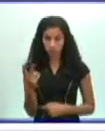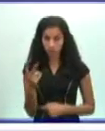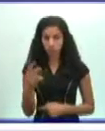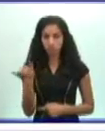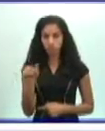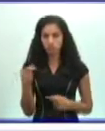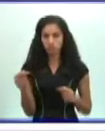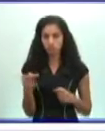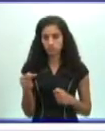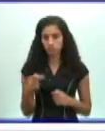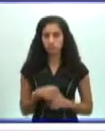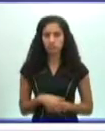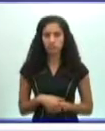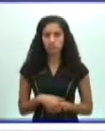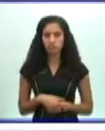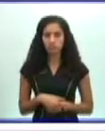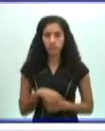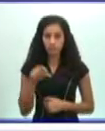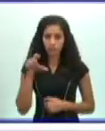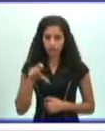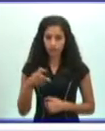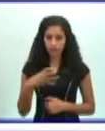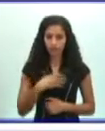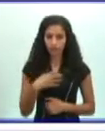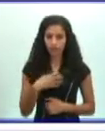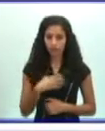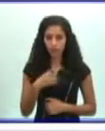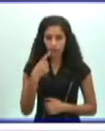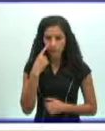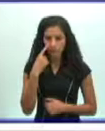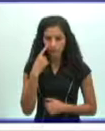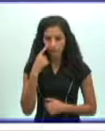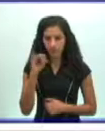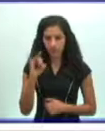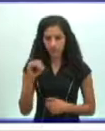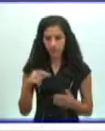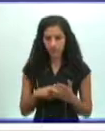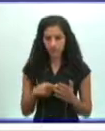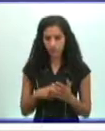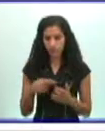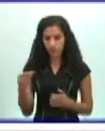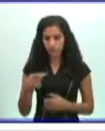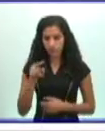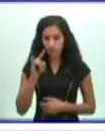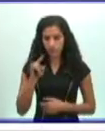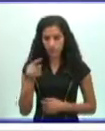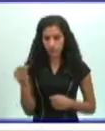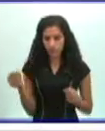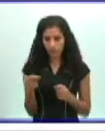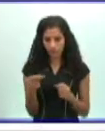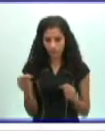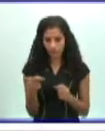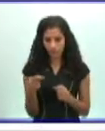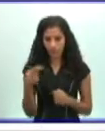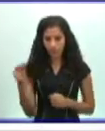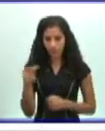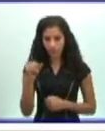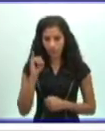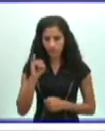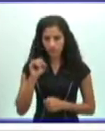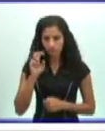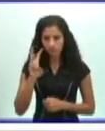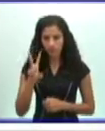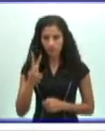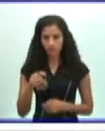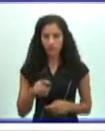negativos. Y por último vimos 7 por menos 9 y nos dio también menos